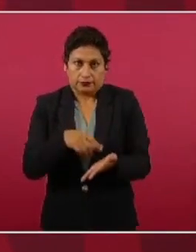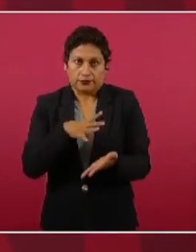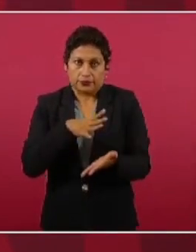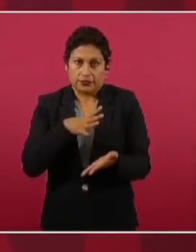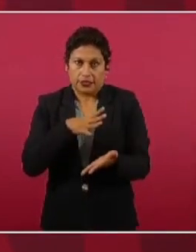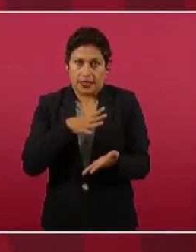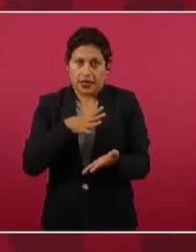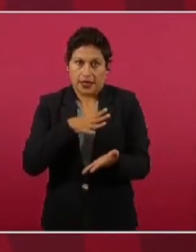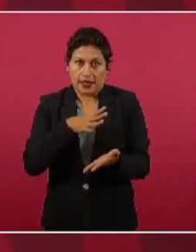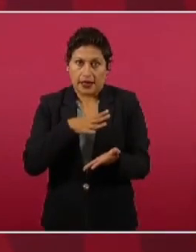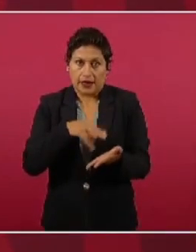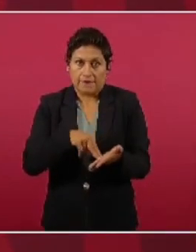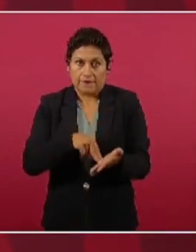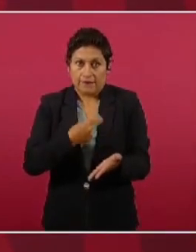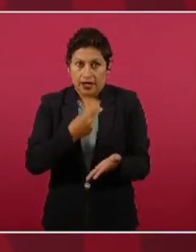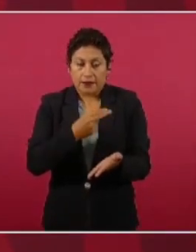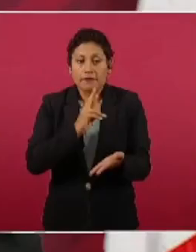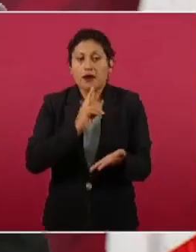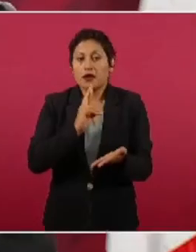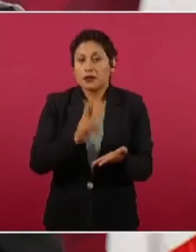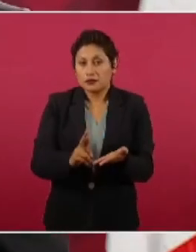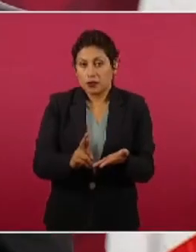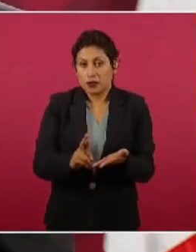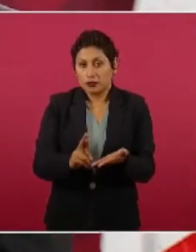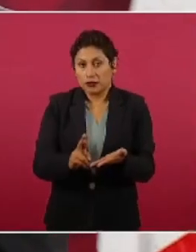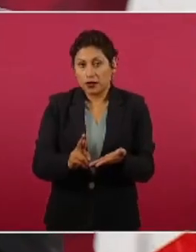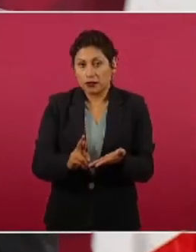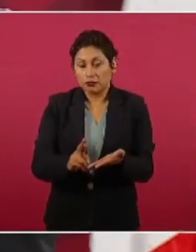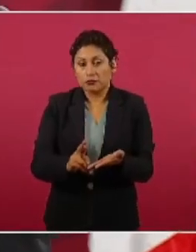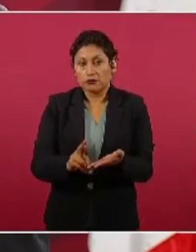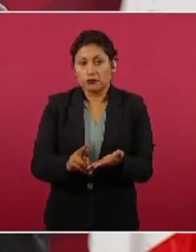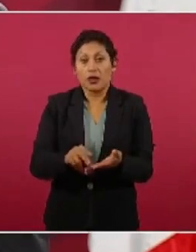lo que contestan. Y él firmó la primera vez